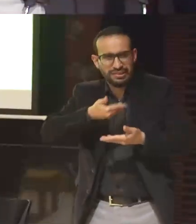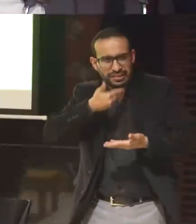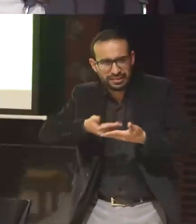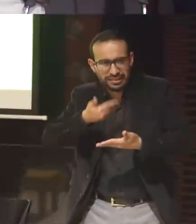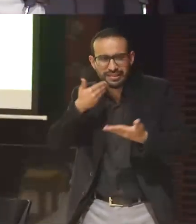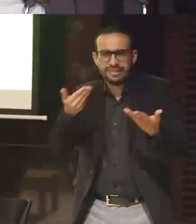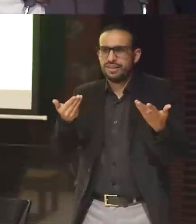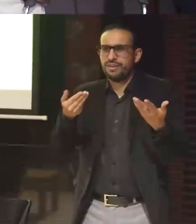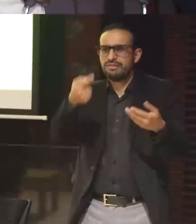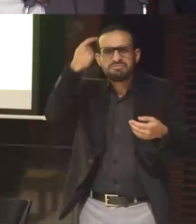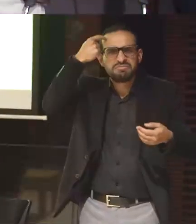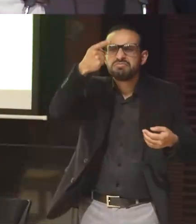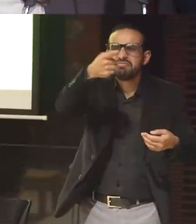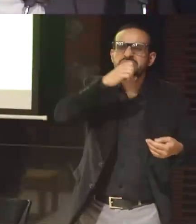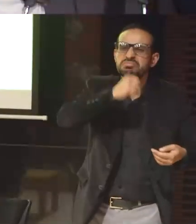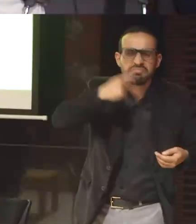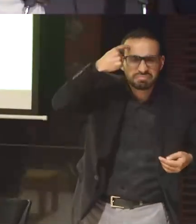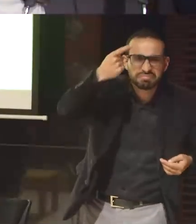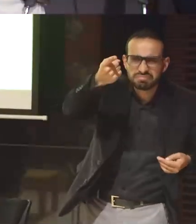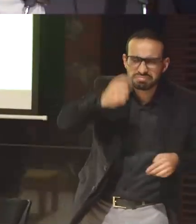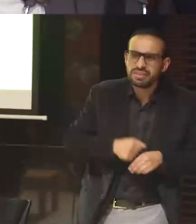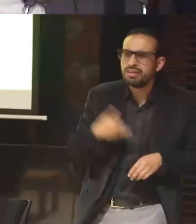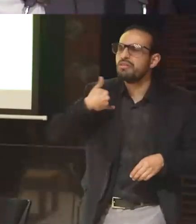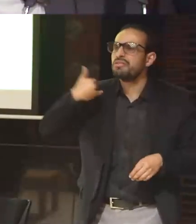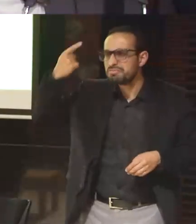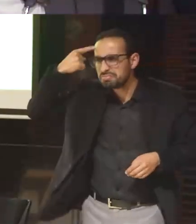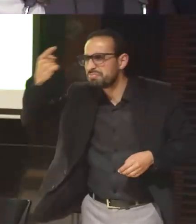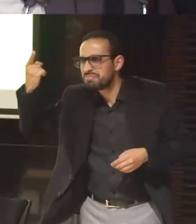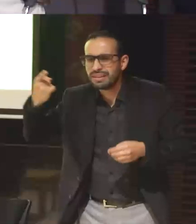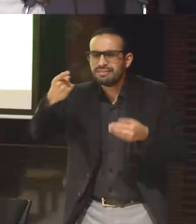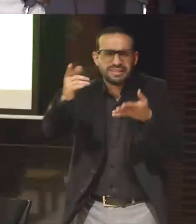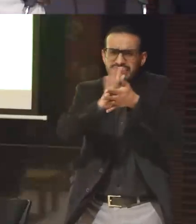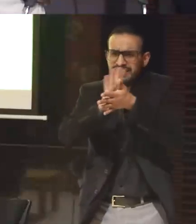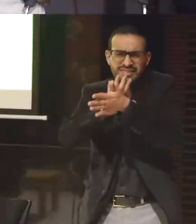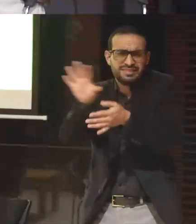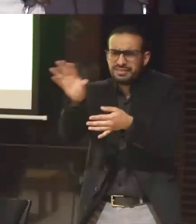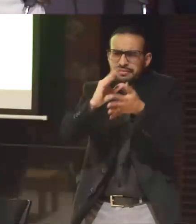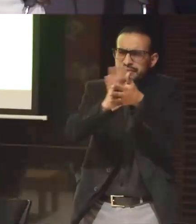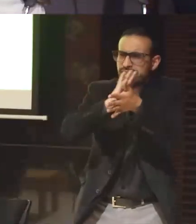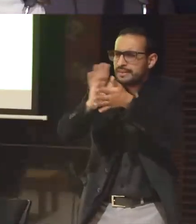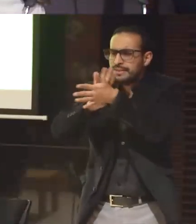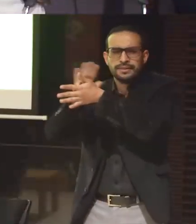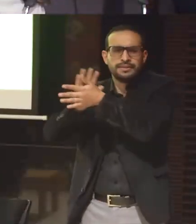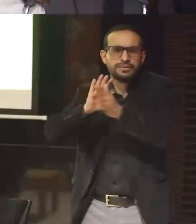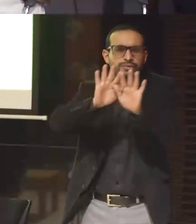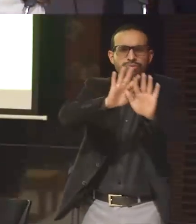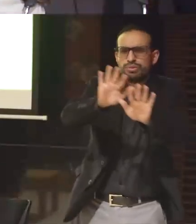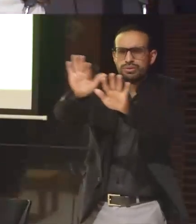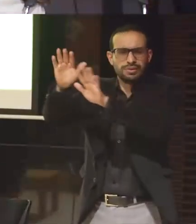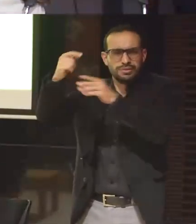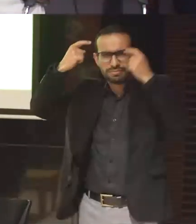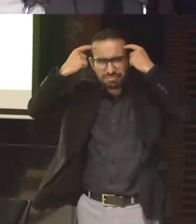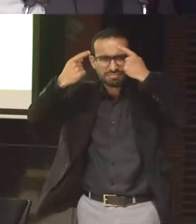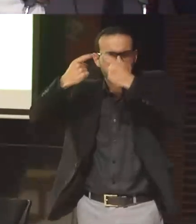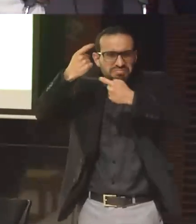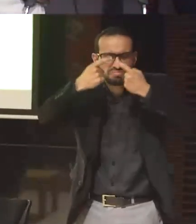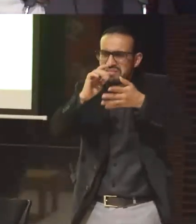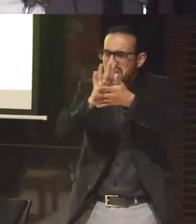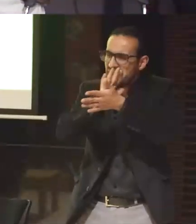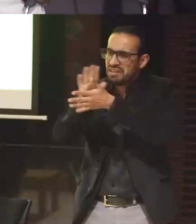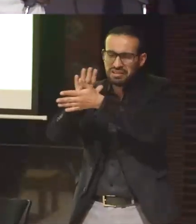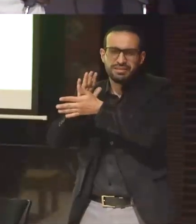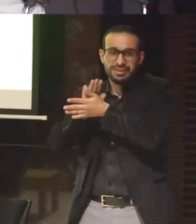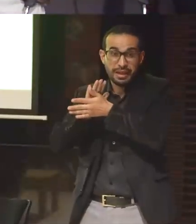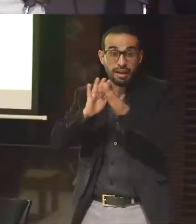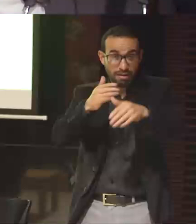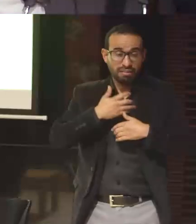los adultos mayores, qué tienen que aportar desde su visión. Y hay cosas que uno cree que ya lee contextos sociales